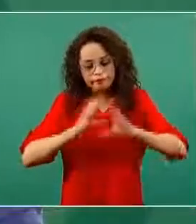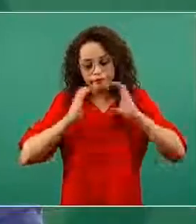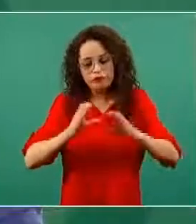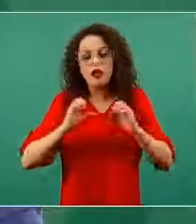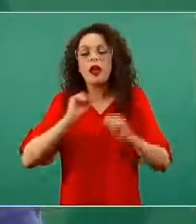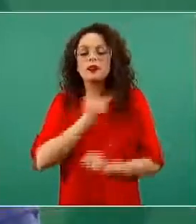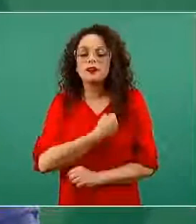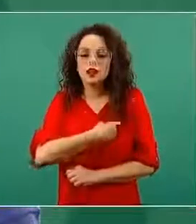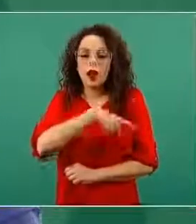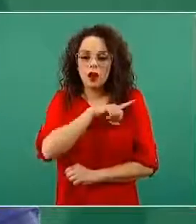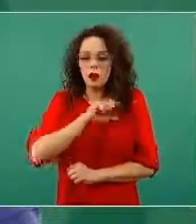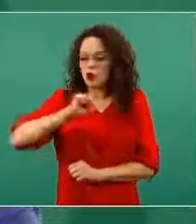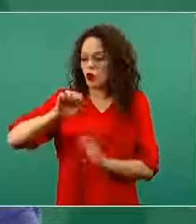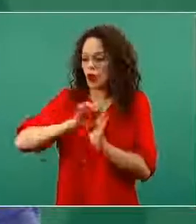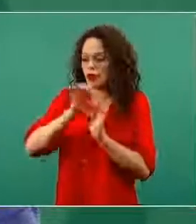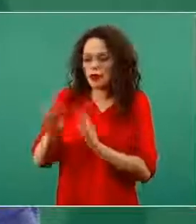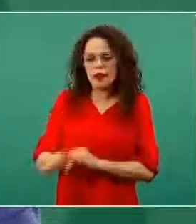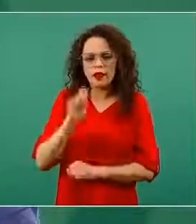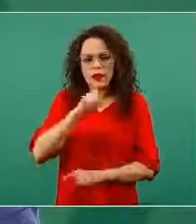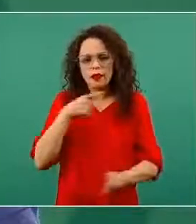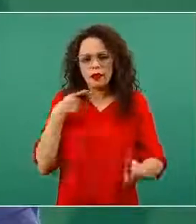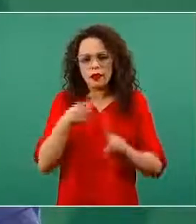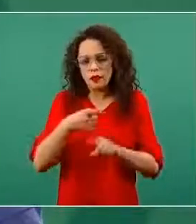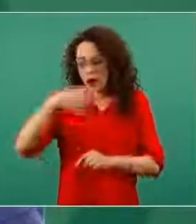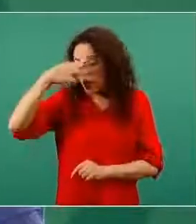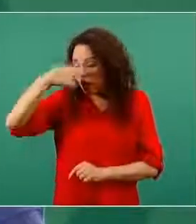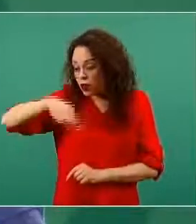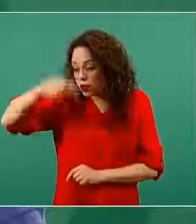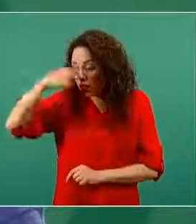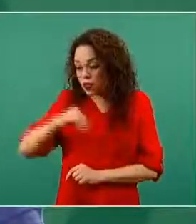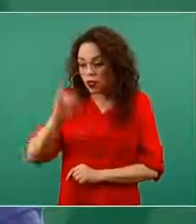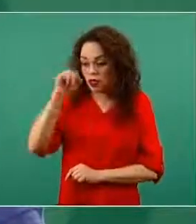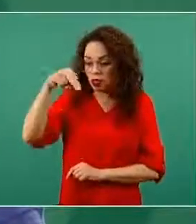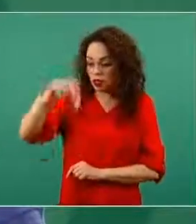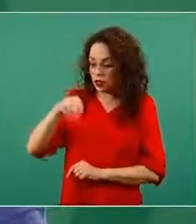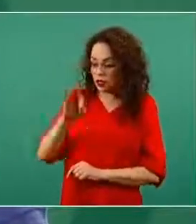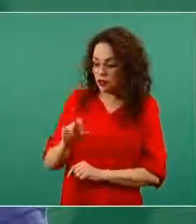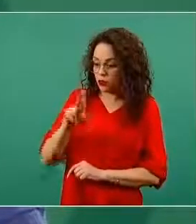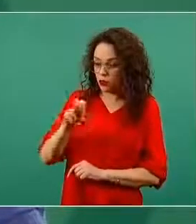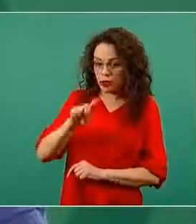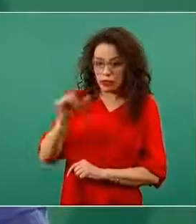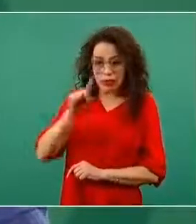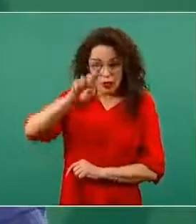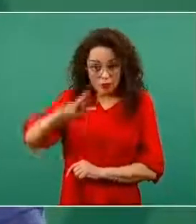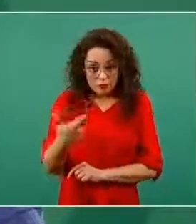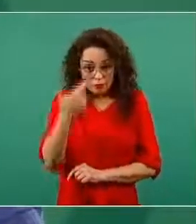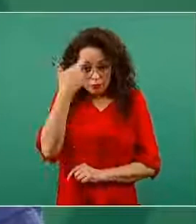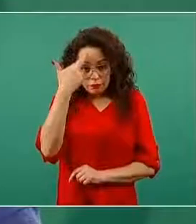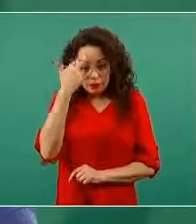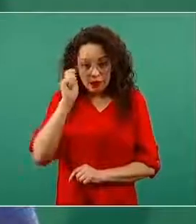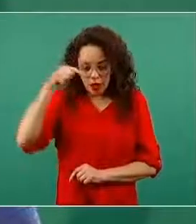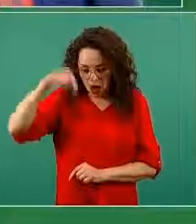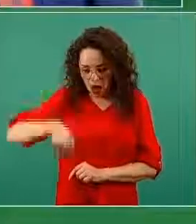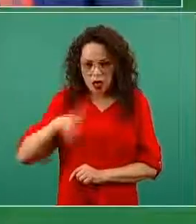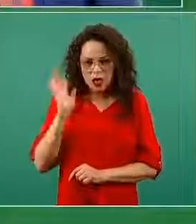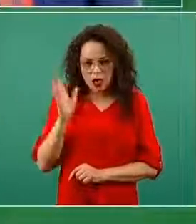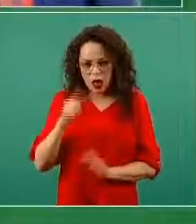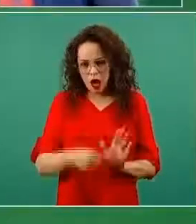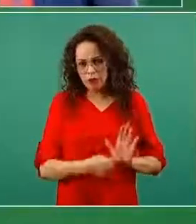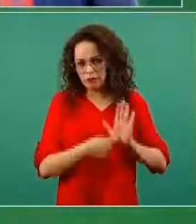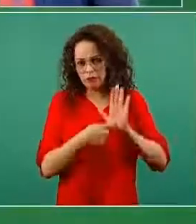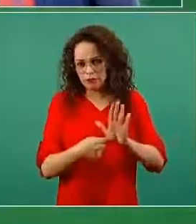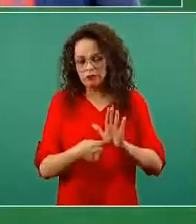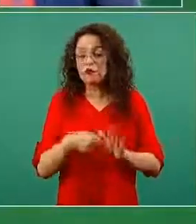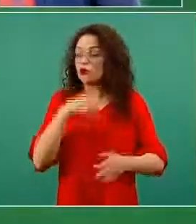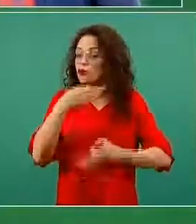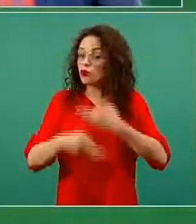por ejemplo, es la vacunación contra influenza, que recordemos que inclusive hemos presentado aquí que es fundamental que